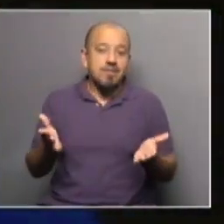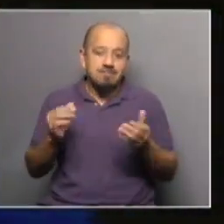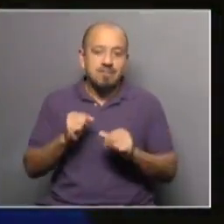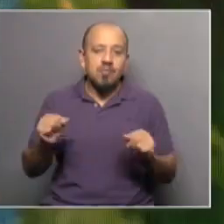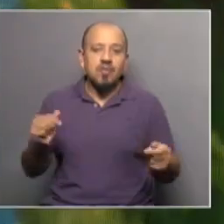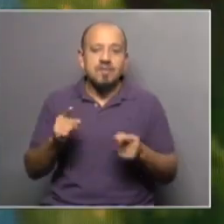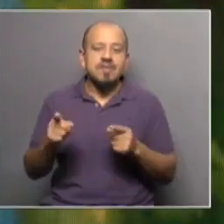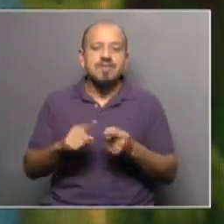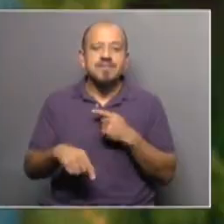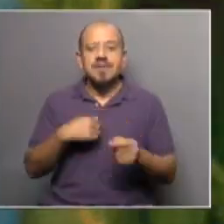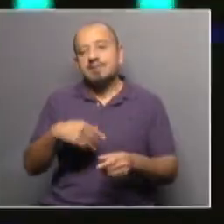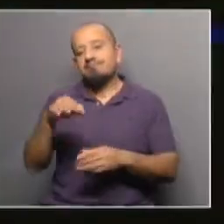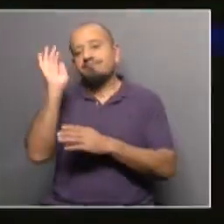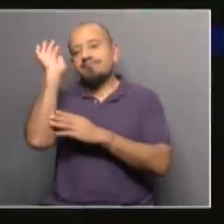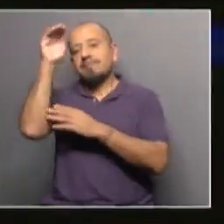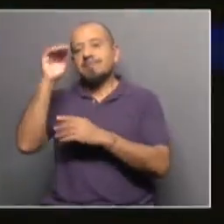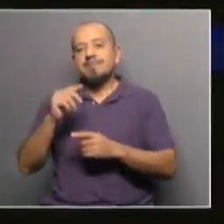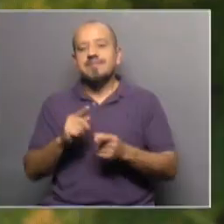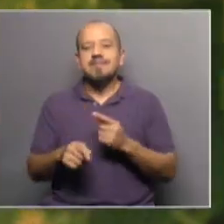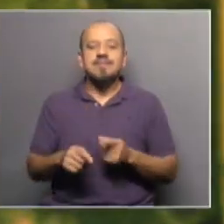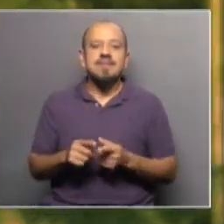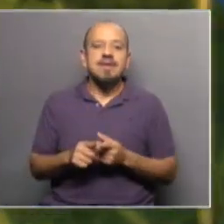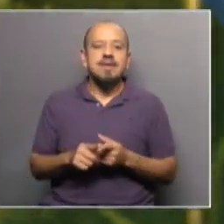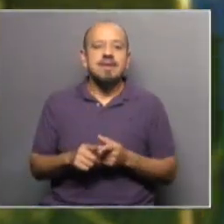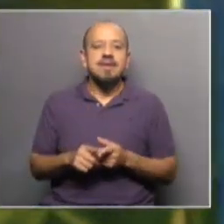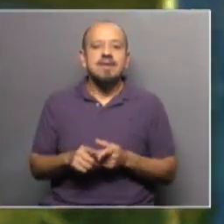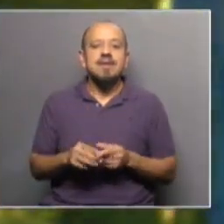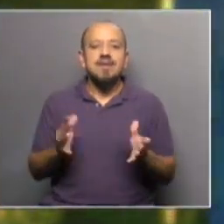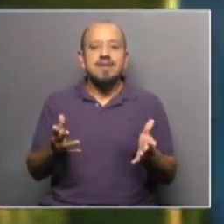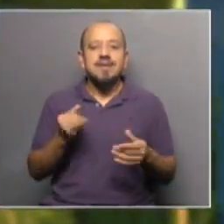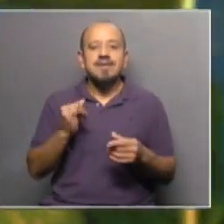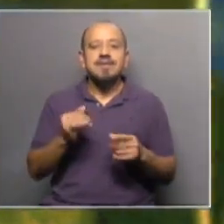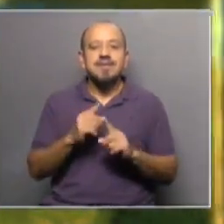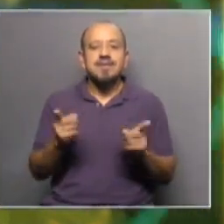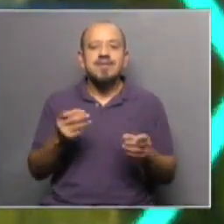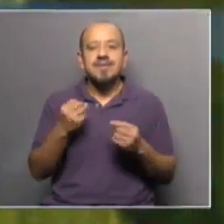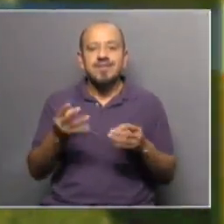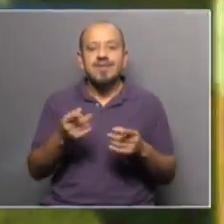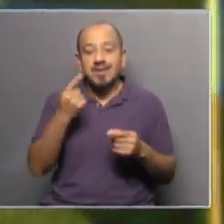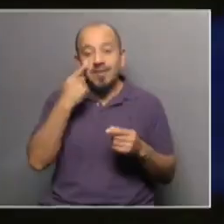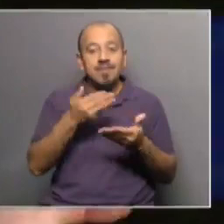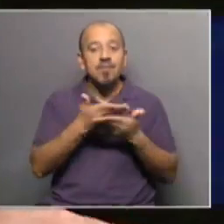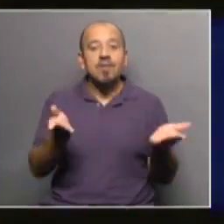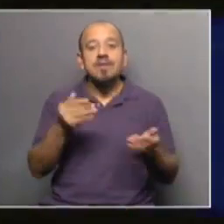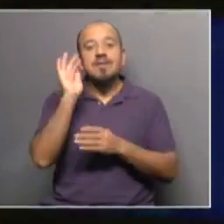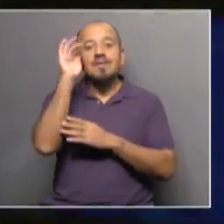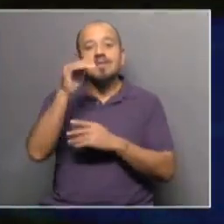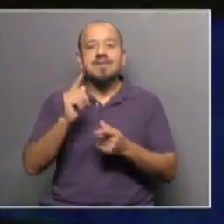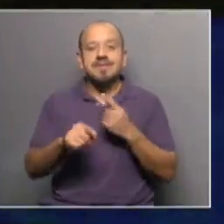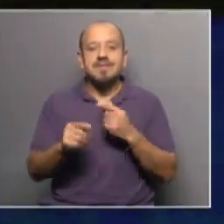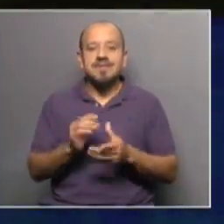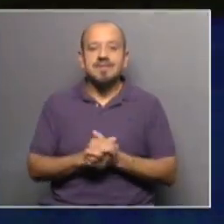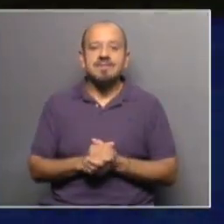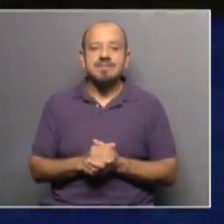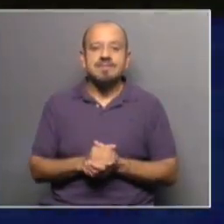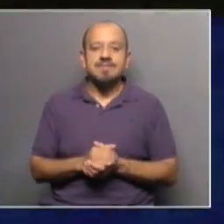Algo salió. Y ahí embocaste. Sí, algo salió. Mire, yo al principio decía, ¿y la emboca o no la emboca? ¿Por qué no muestran esa partecita? Y bueno, porque no entraba, porque no